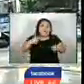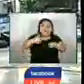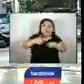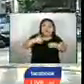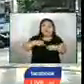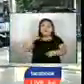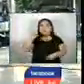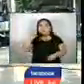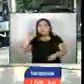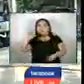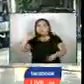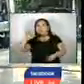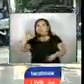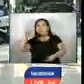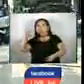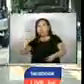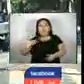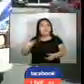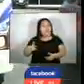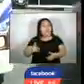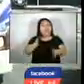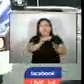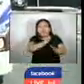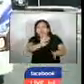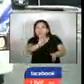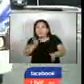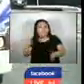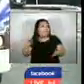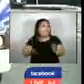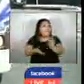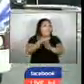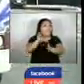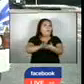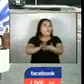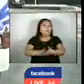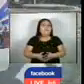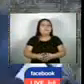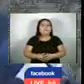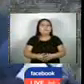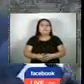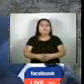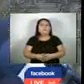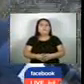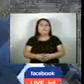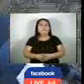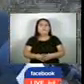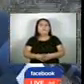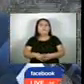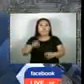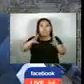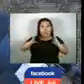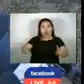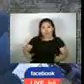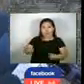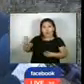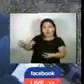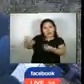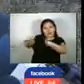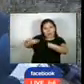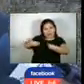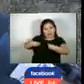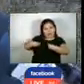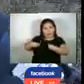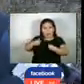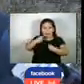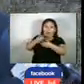se les entrega a los transportistas por cada unidad en circulación. La compensación en esta ocasión no la pedimos